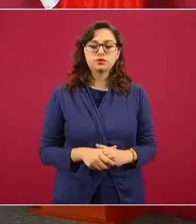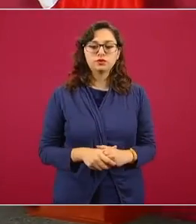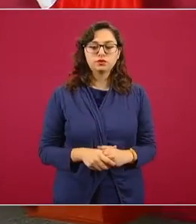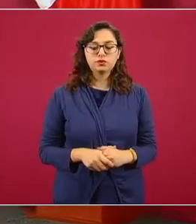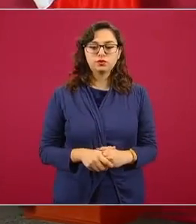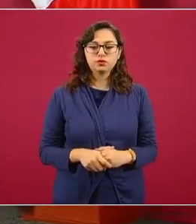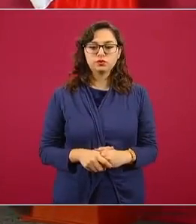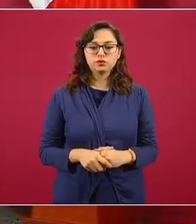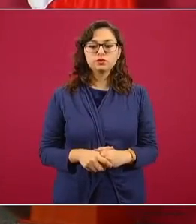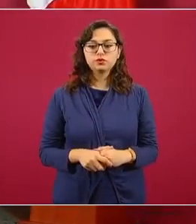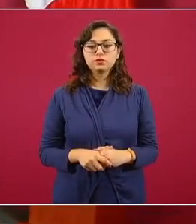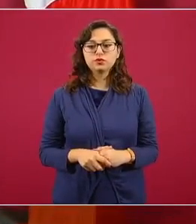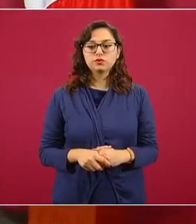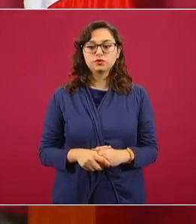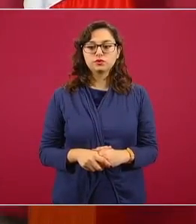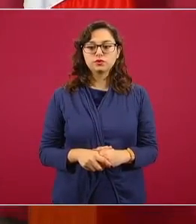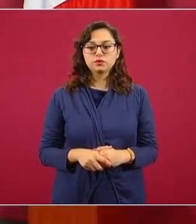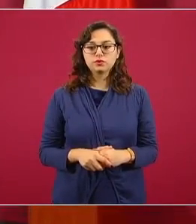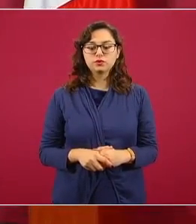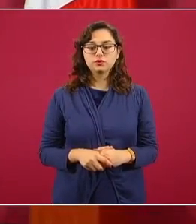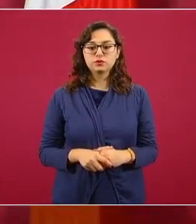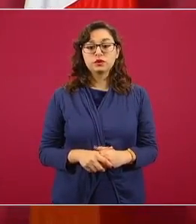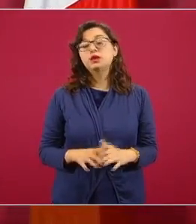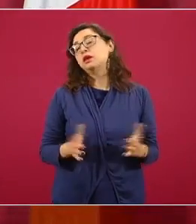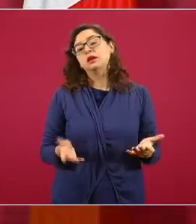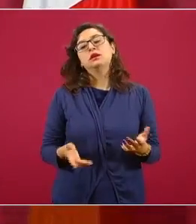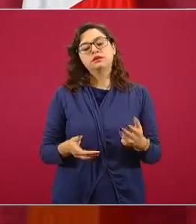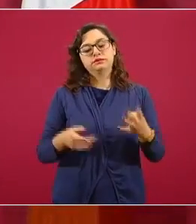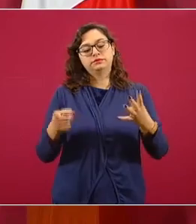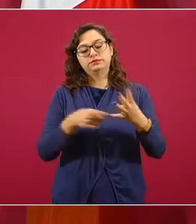Y algo que es muy importante son las becas,